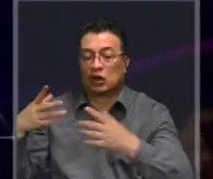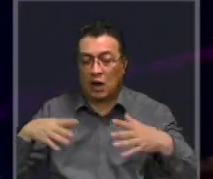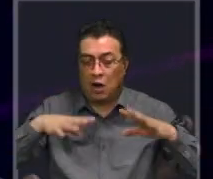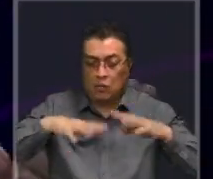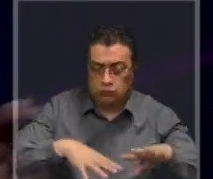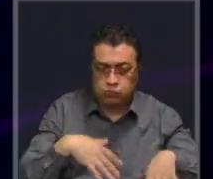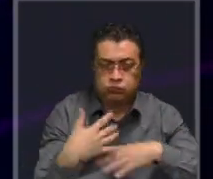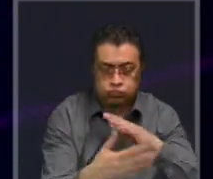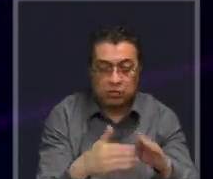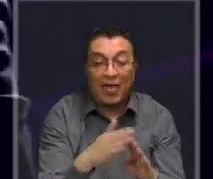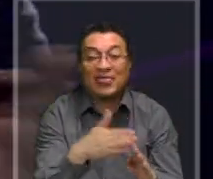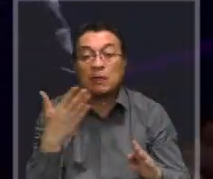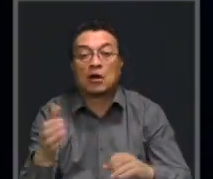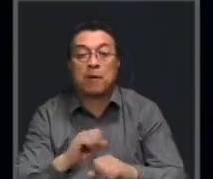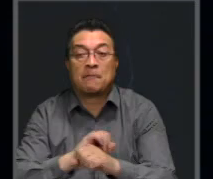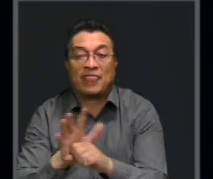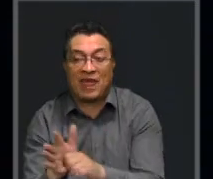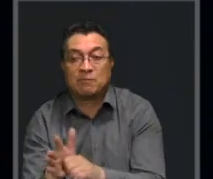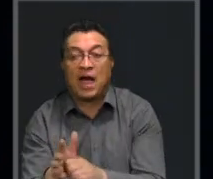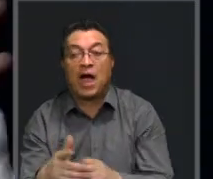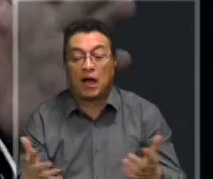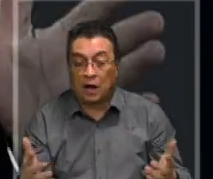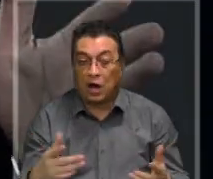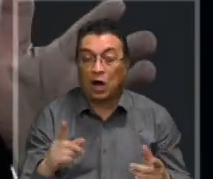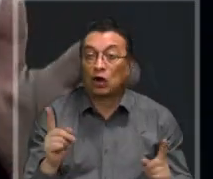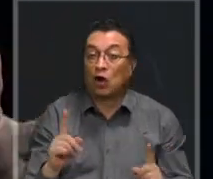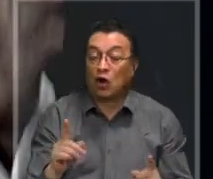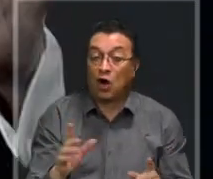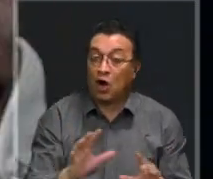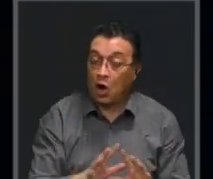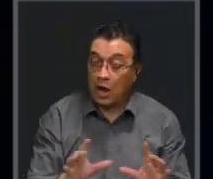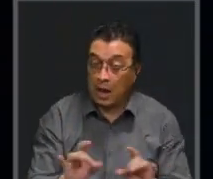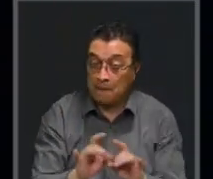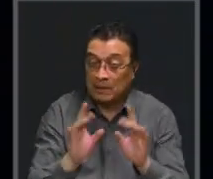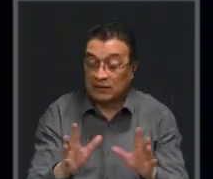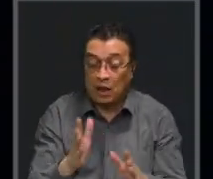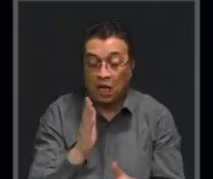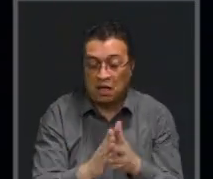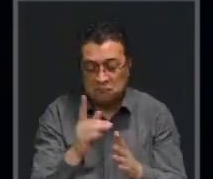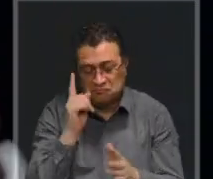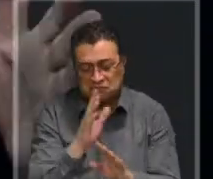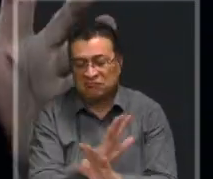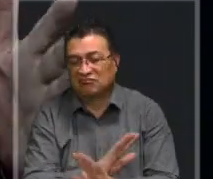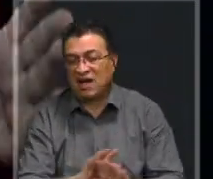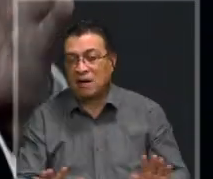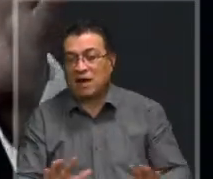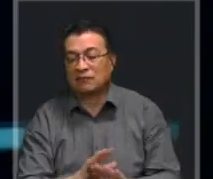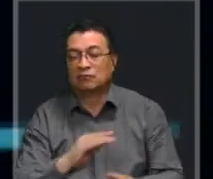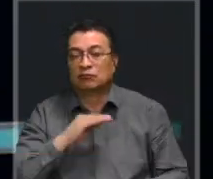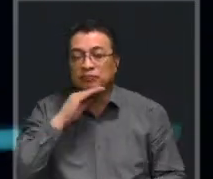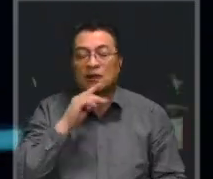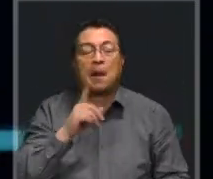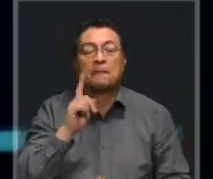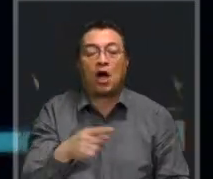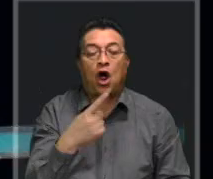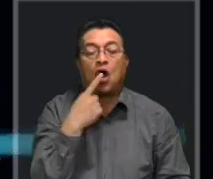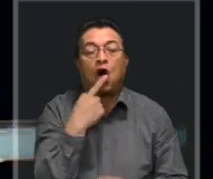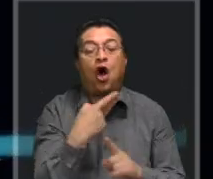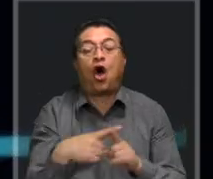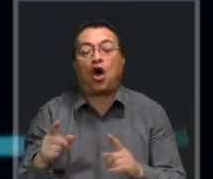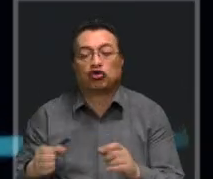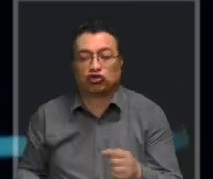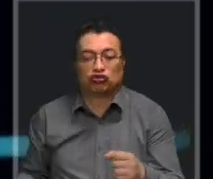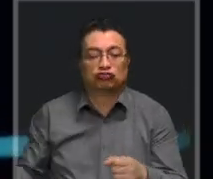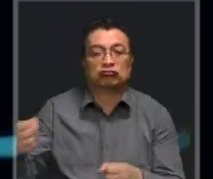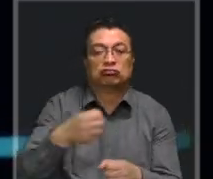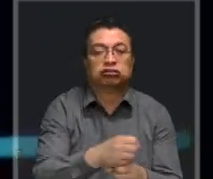estallido y el post-pandemia. Pero no fue algo en particular lo que apuró la decisión. Martín sintió que era tiempo de que otros también